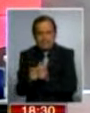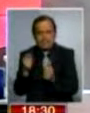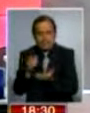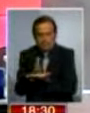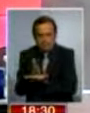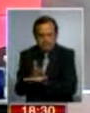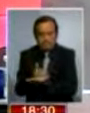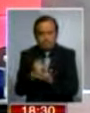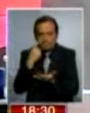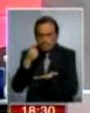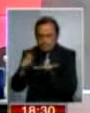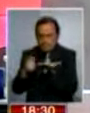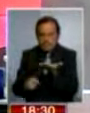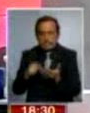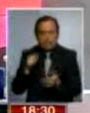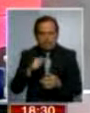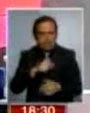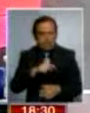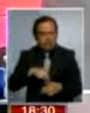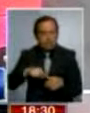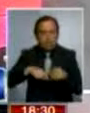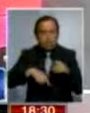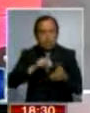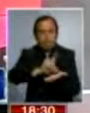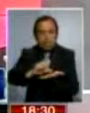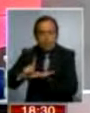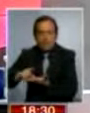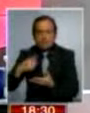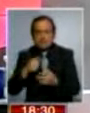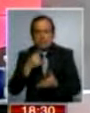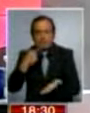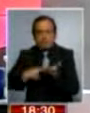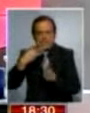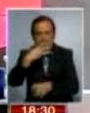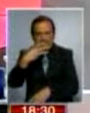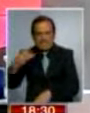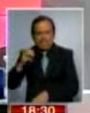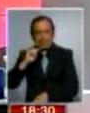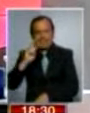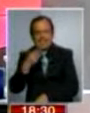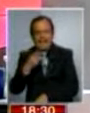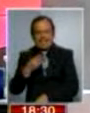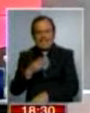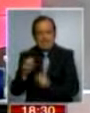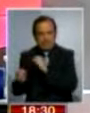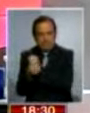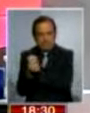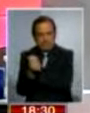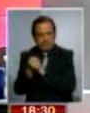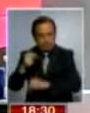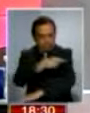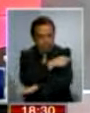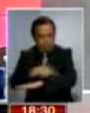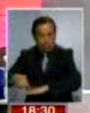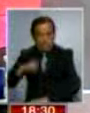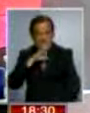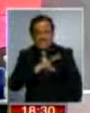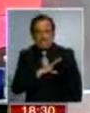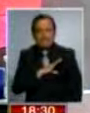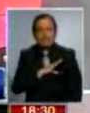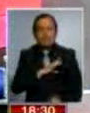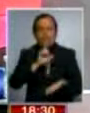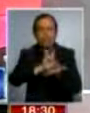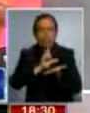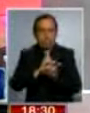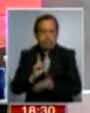planificó, evaluó y ejecutó en terreno el traslado de 1.330 reclusos a lo largo del territorio nacional hacia una zona